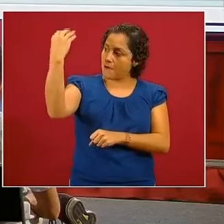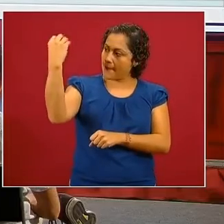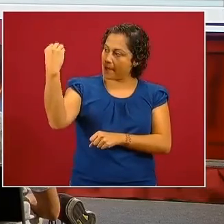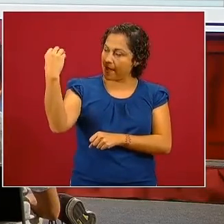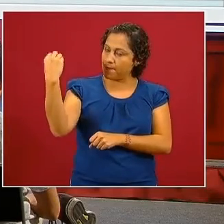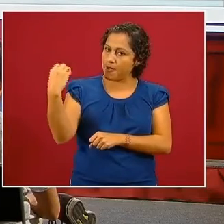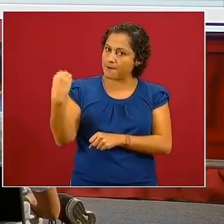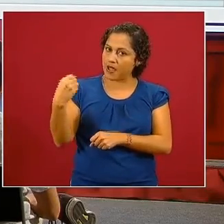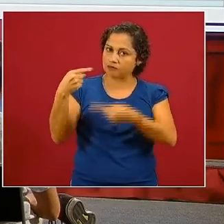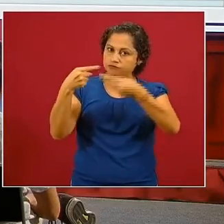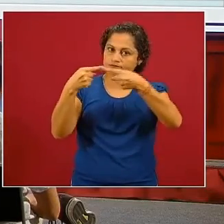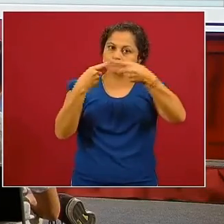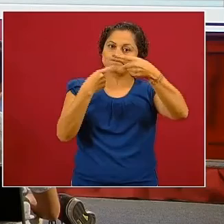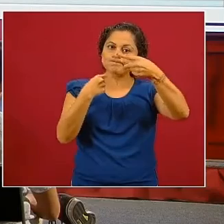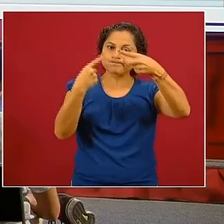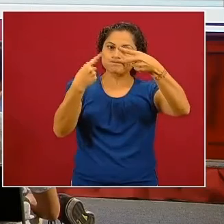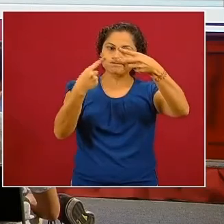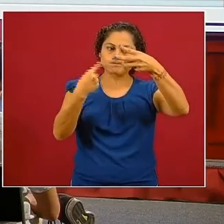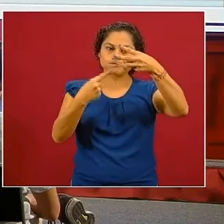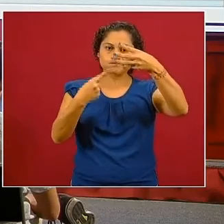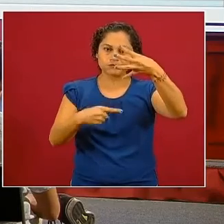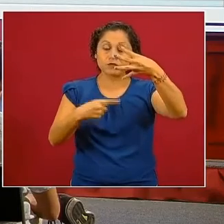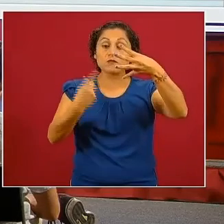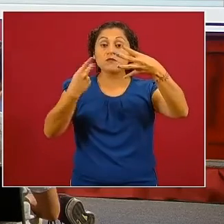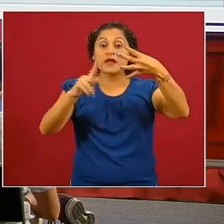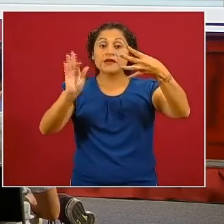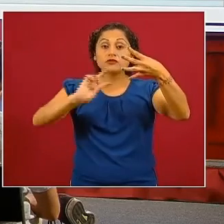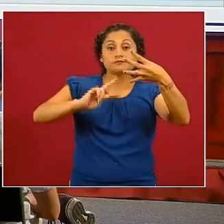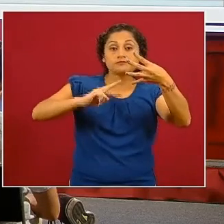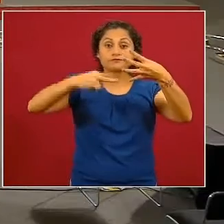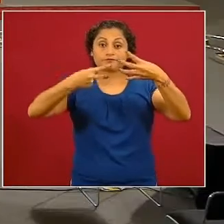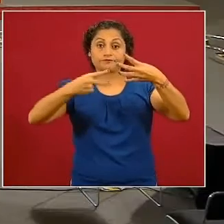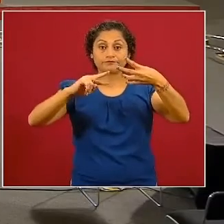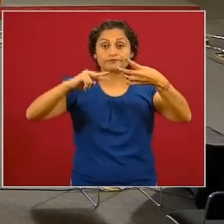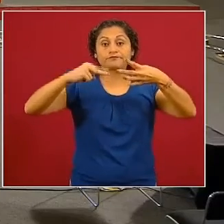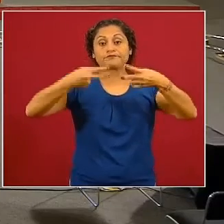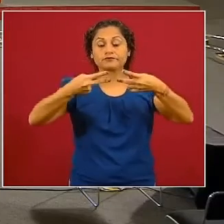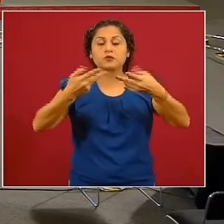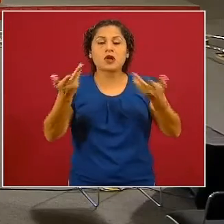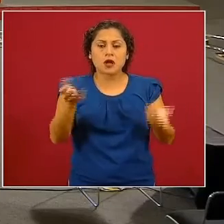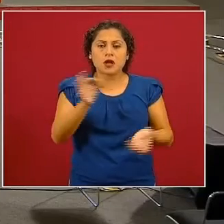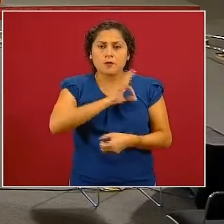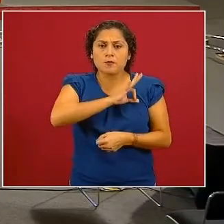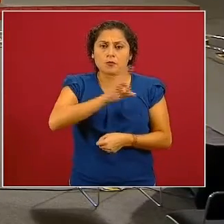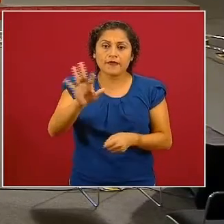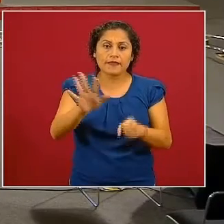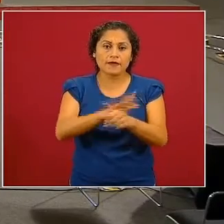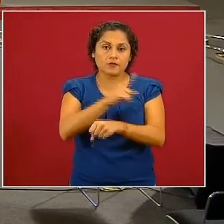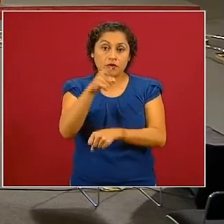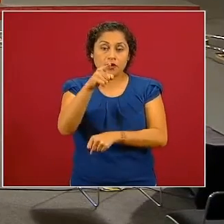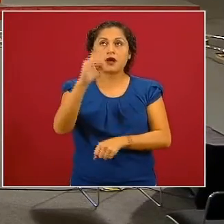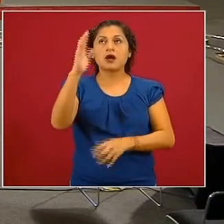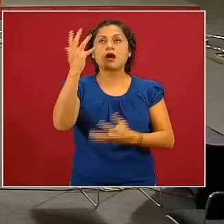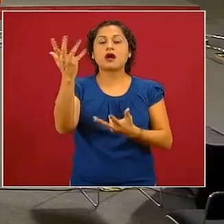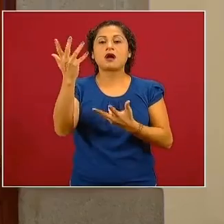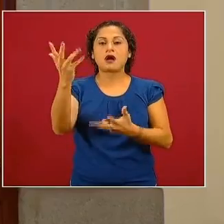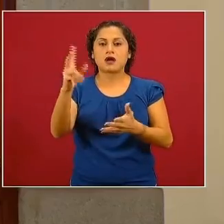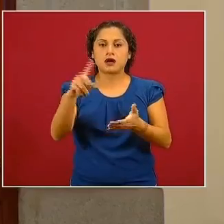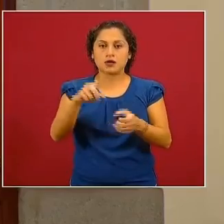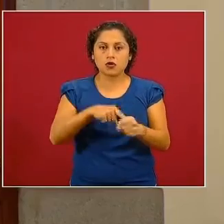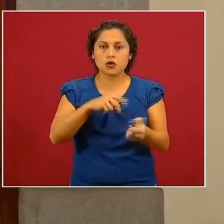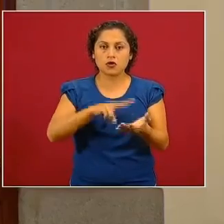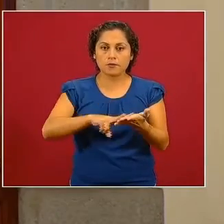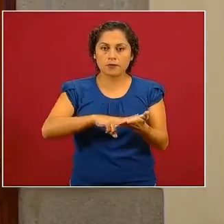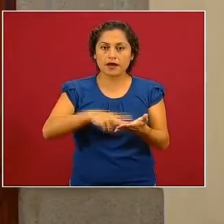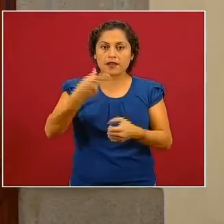que la disminución va a continuar necesariamente hasta llegar el verde, porque en la medida que se va bajando un nivel de